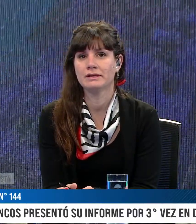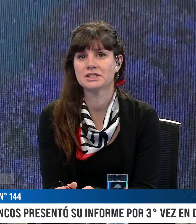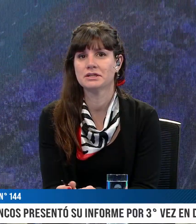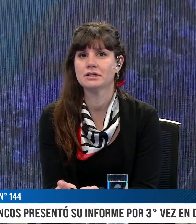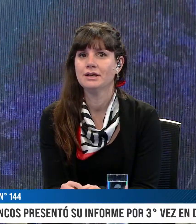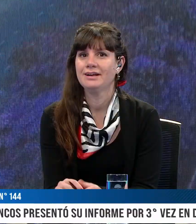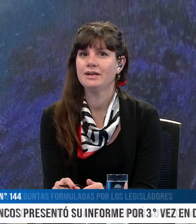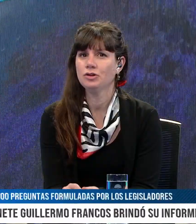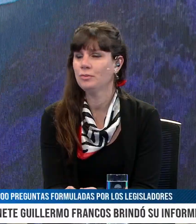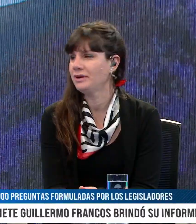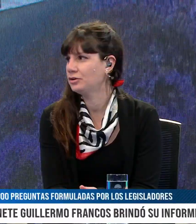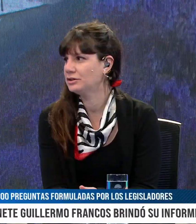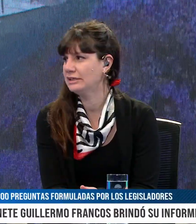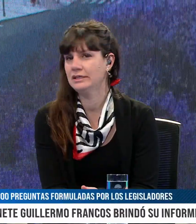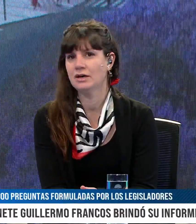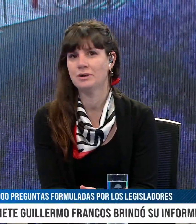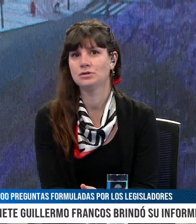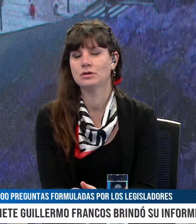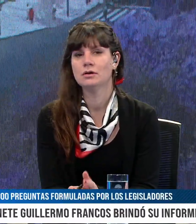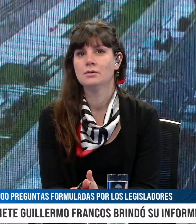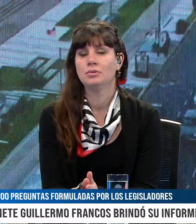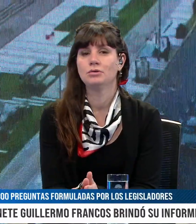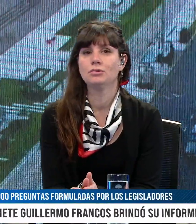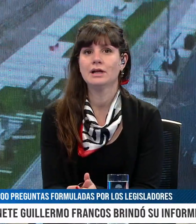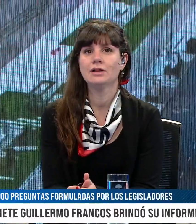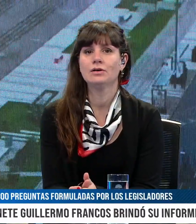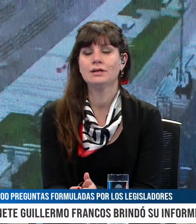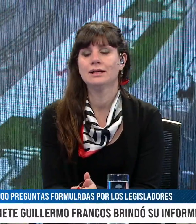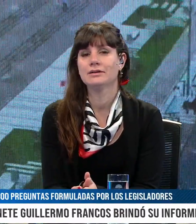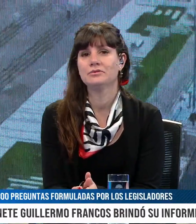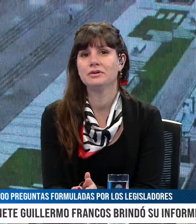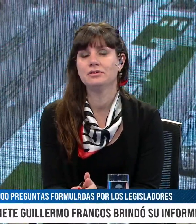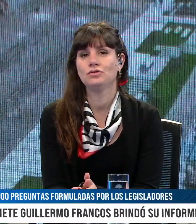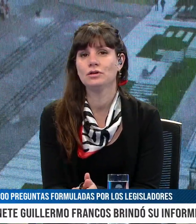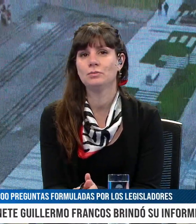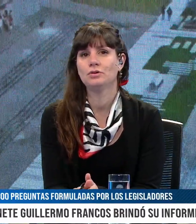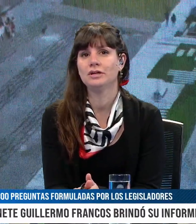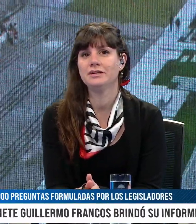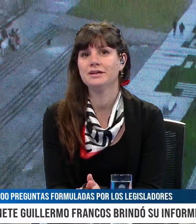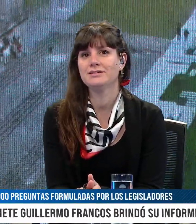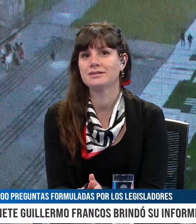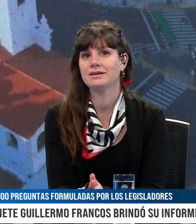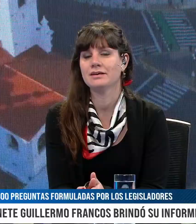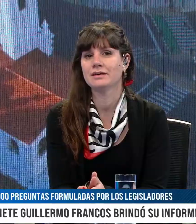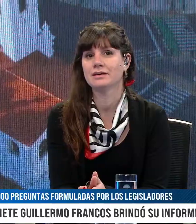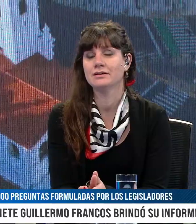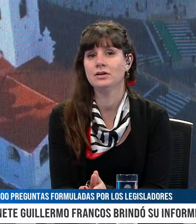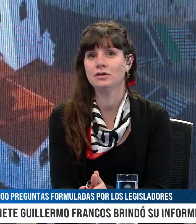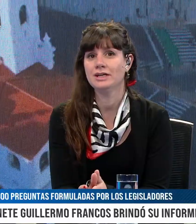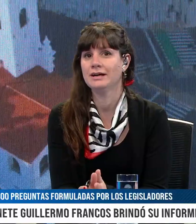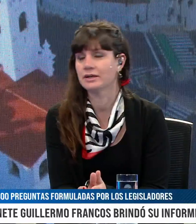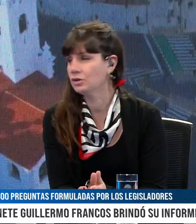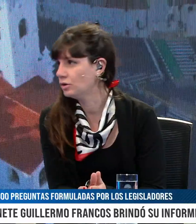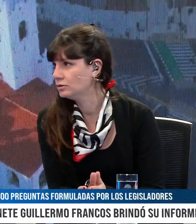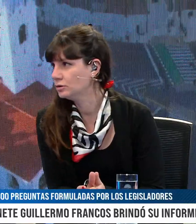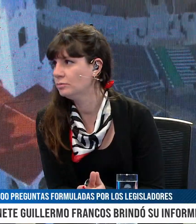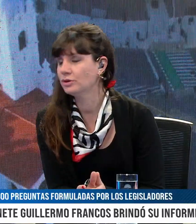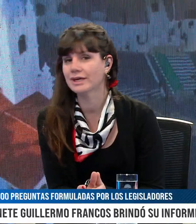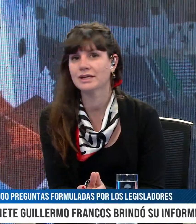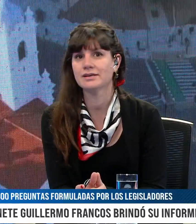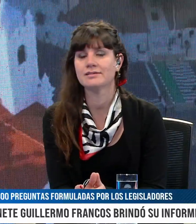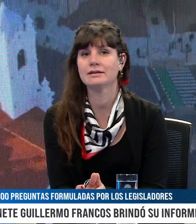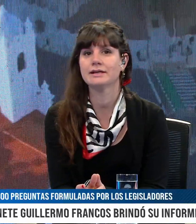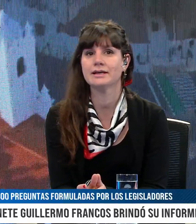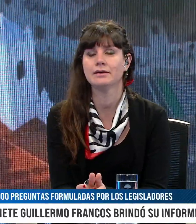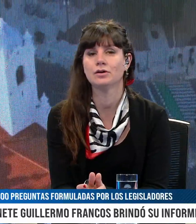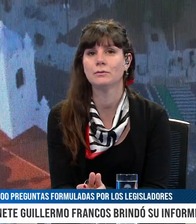informativa de ayer en dos planos, te diría, Pato. Por un lado, las definiciones políticas que dio y las que no, ¿no? Porque